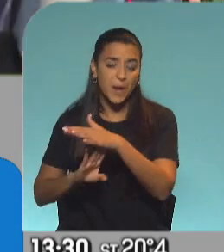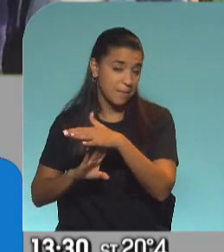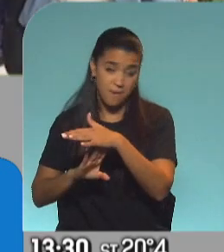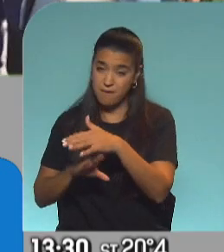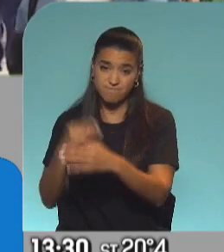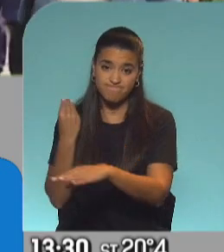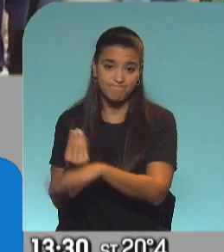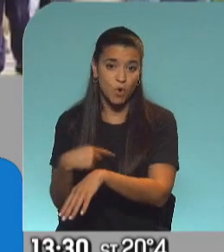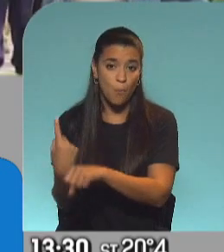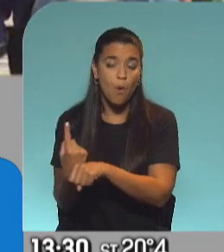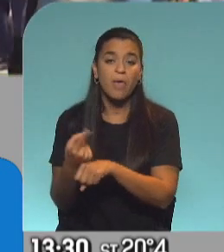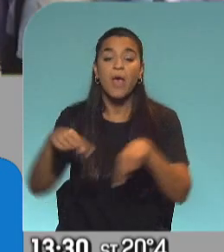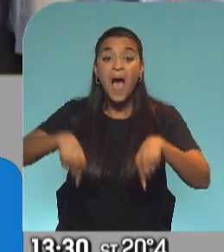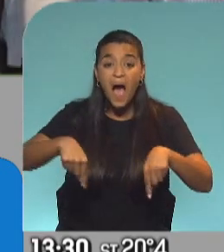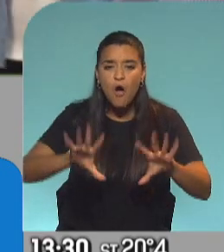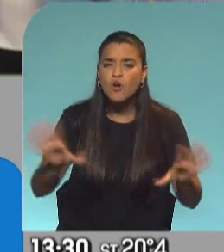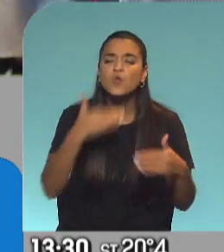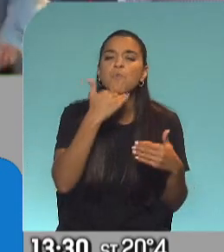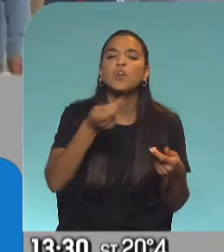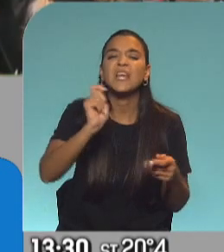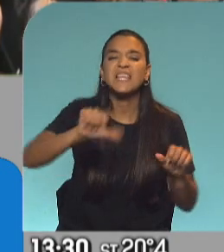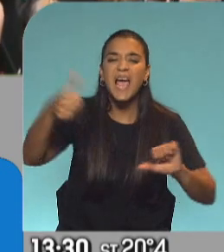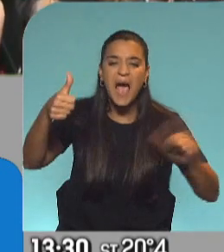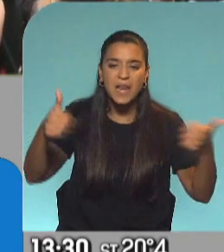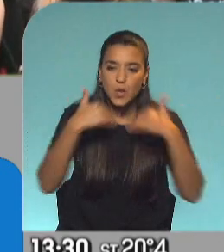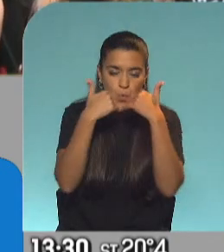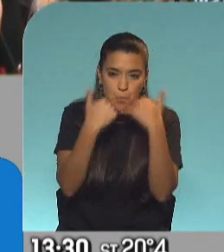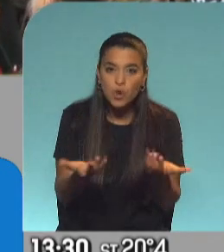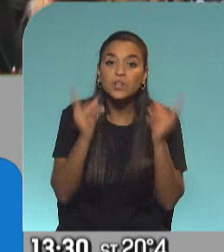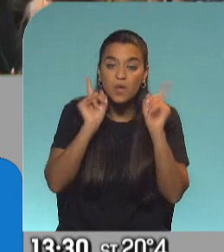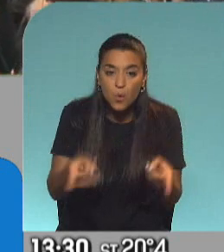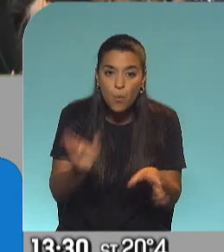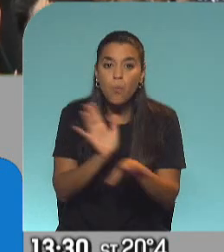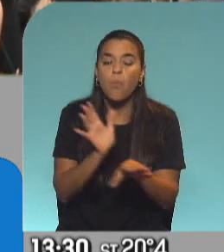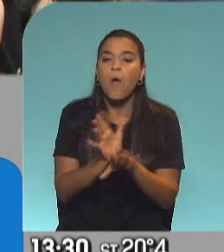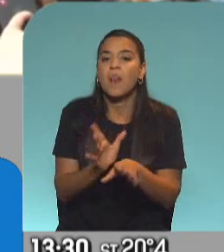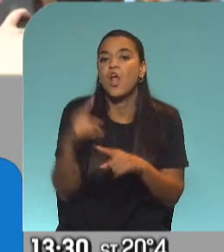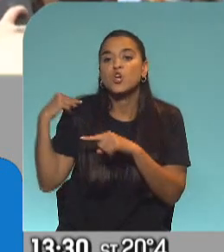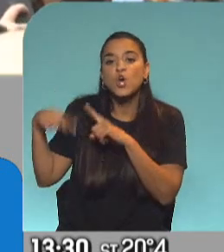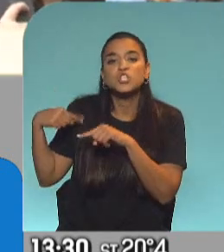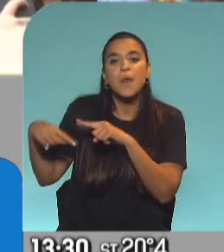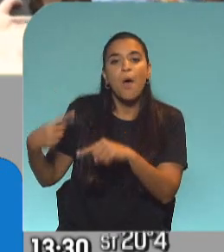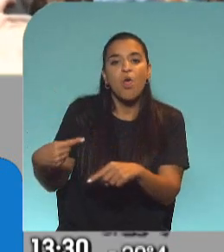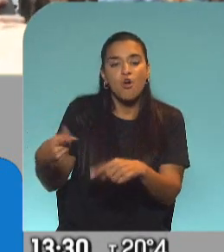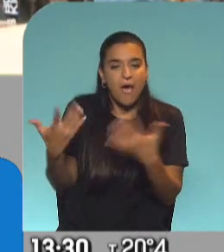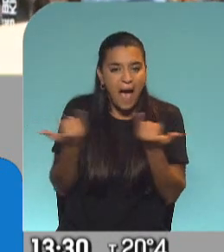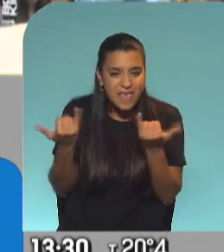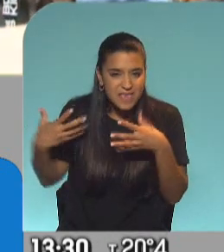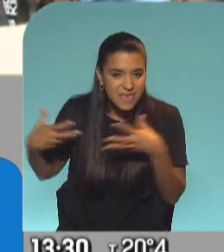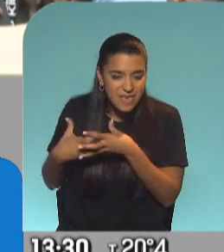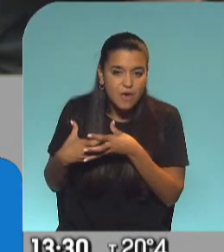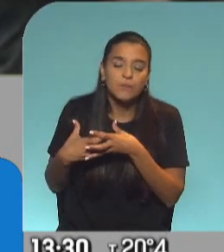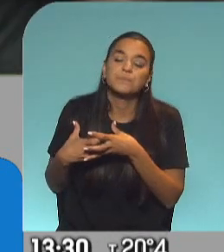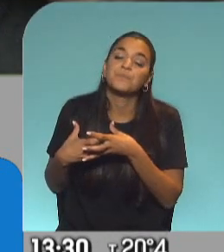que ahora, independientemente de quién gane la elección, va a tener un sesgo conservador. Entonces, ahí